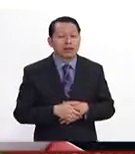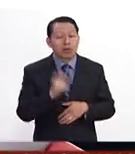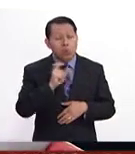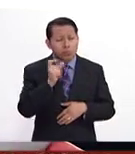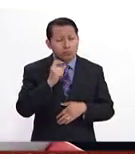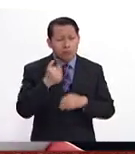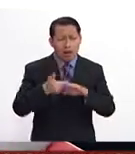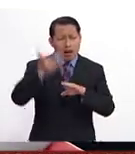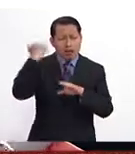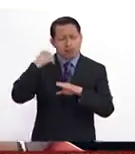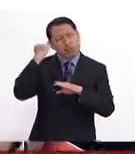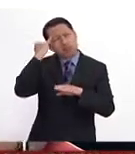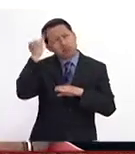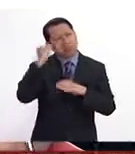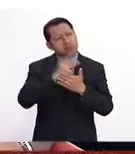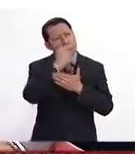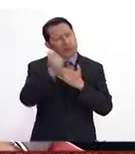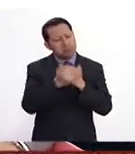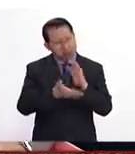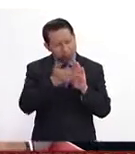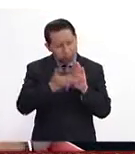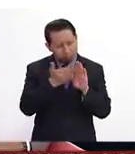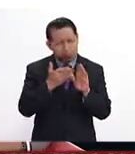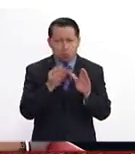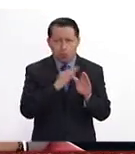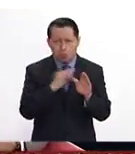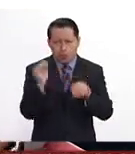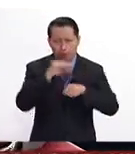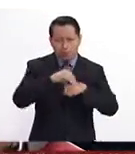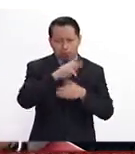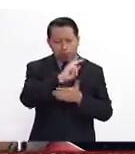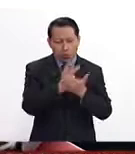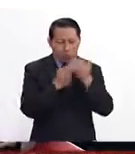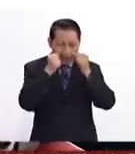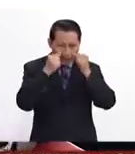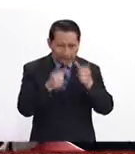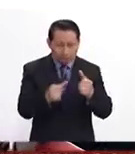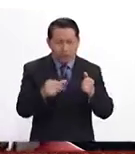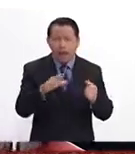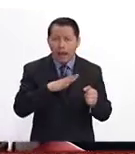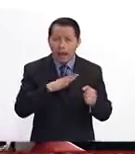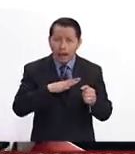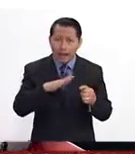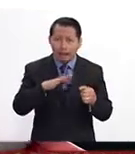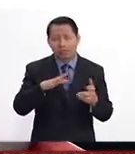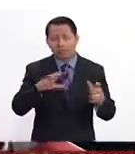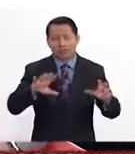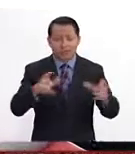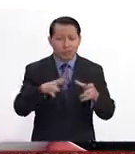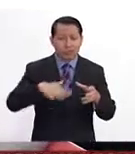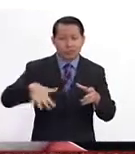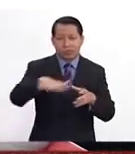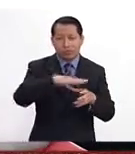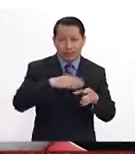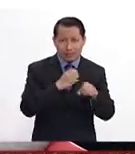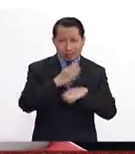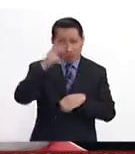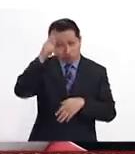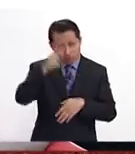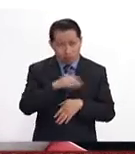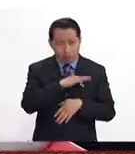el proyecto la idea era introducir programas que atendieran las necesidades del sector productivo del estado